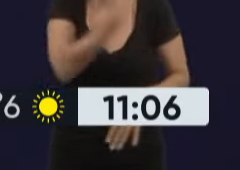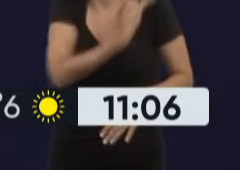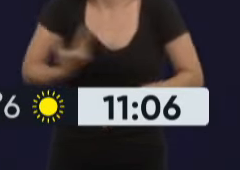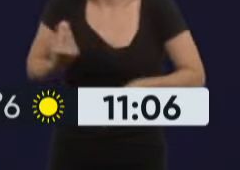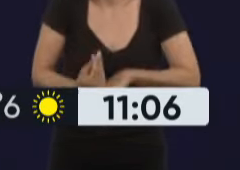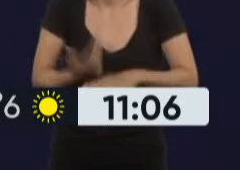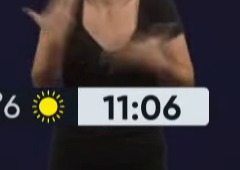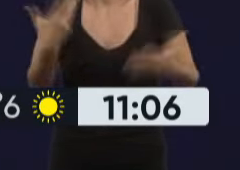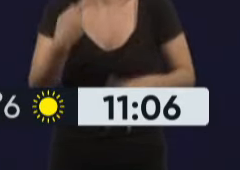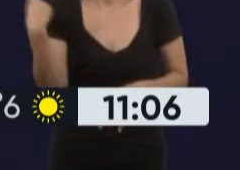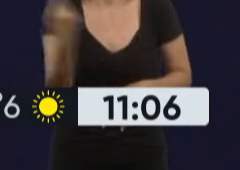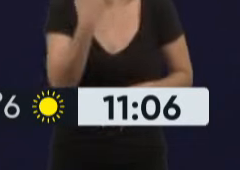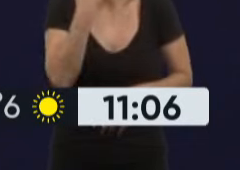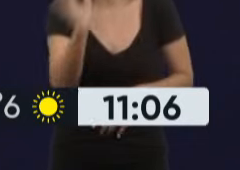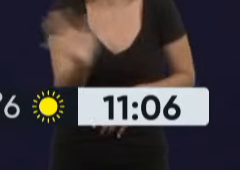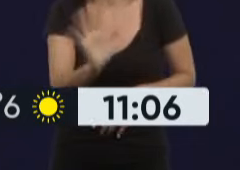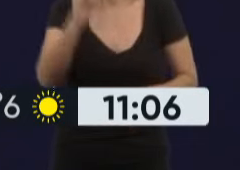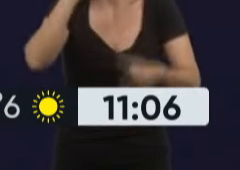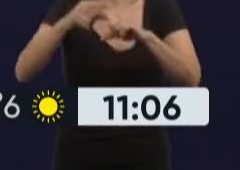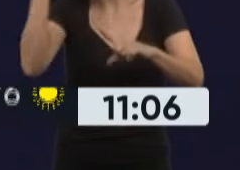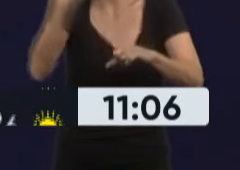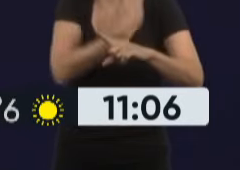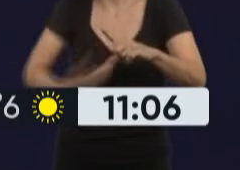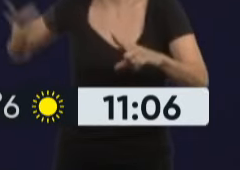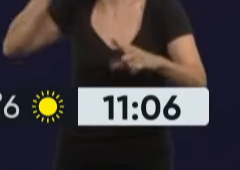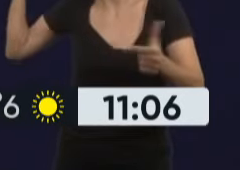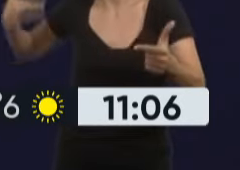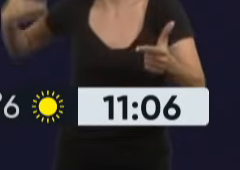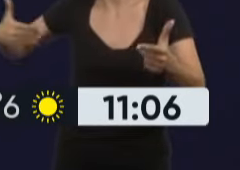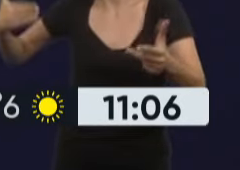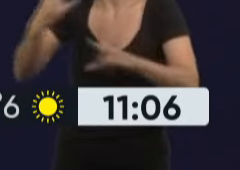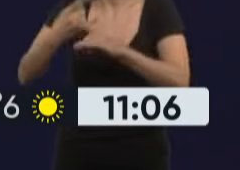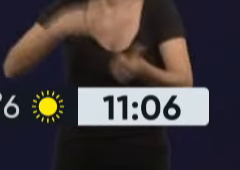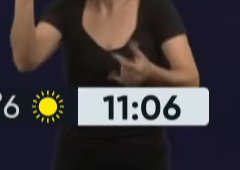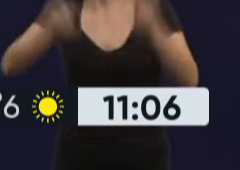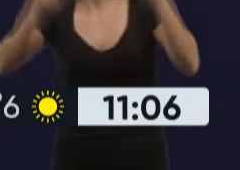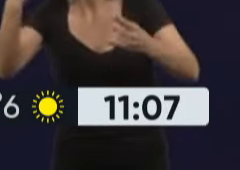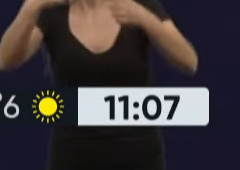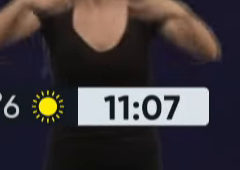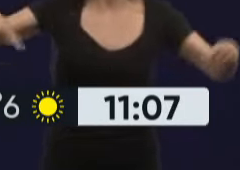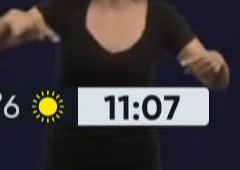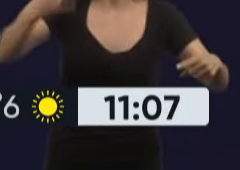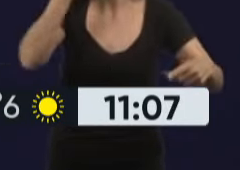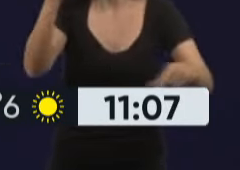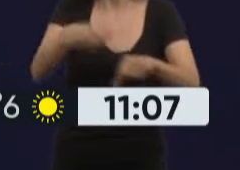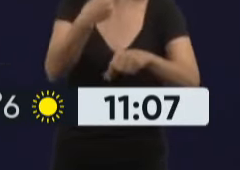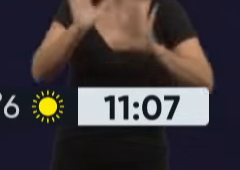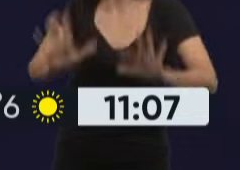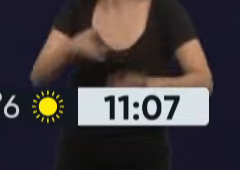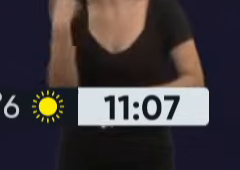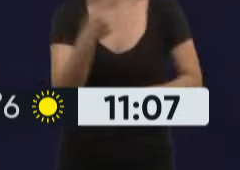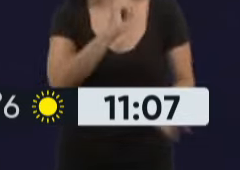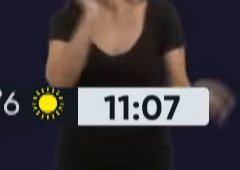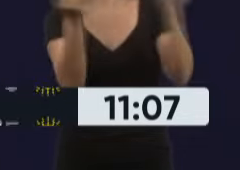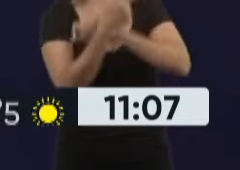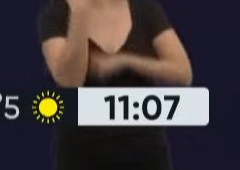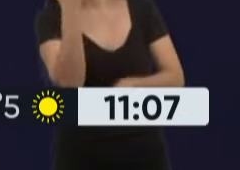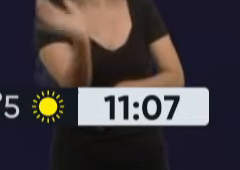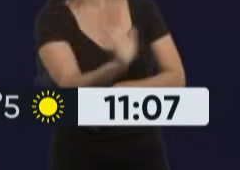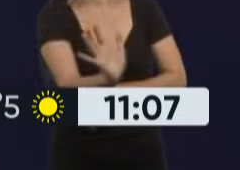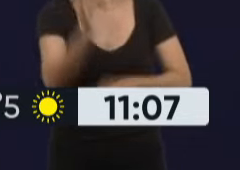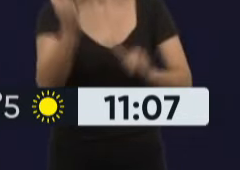opuesto a lo que estamos acostumbrados en la Argentina que son las mentiras de los de los políticos cuando ocurren este